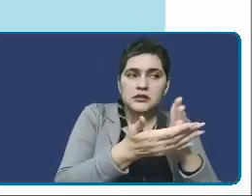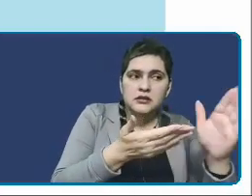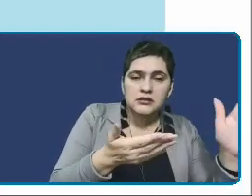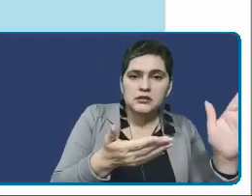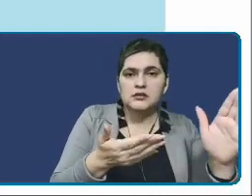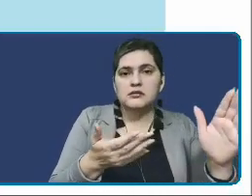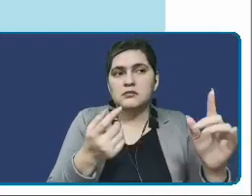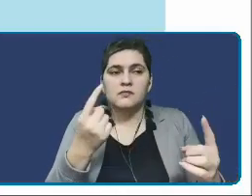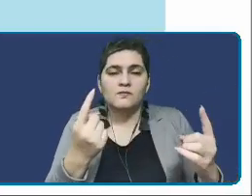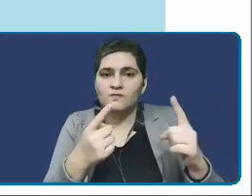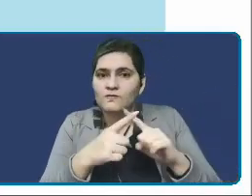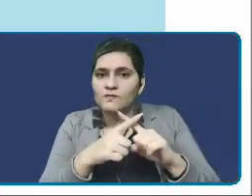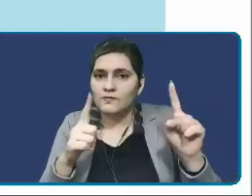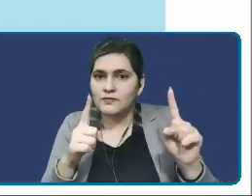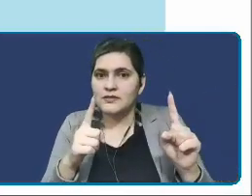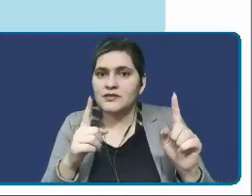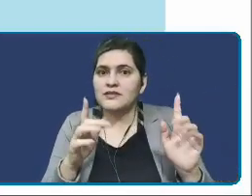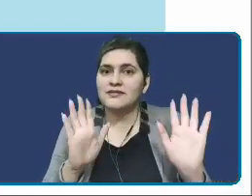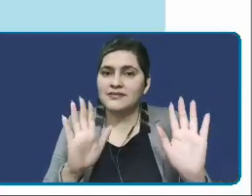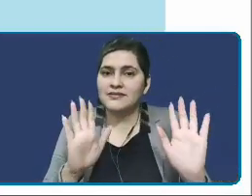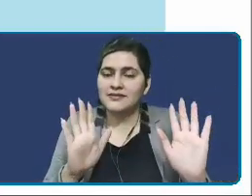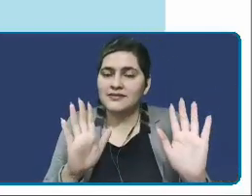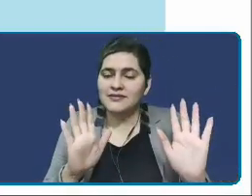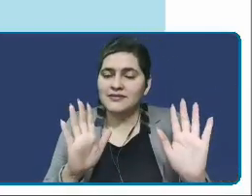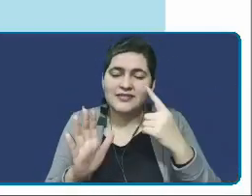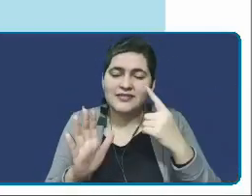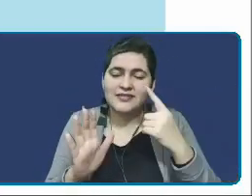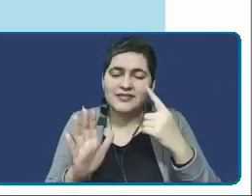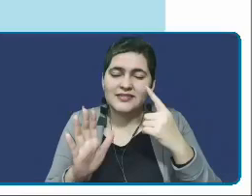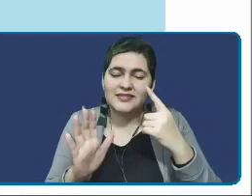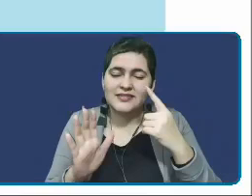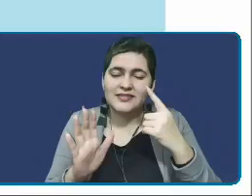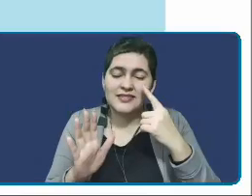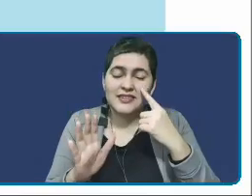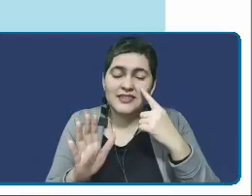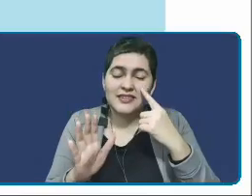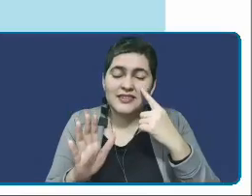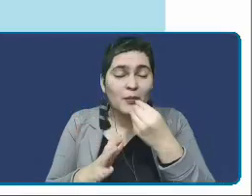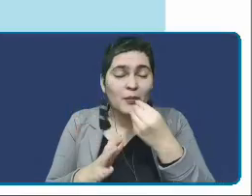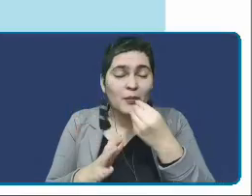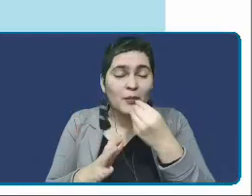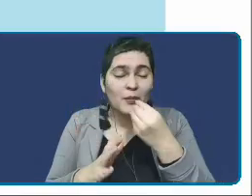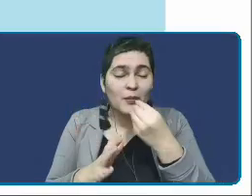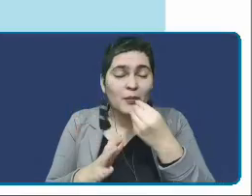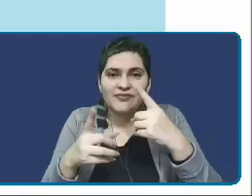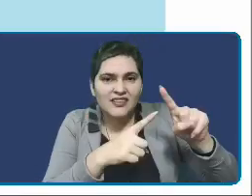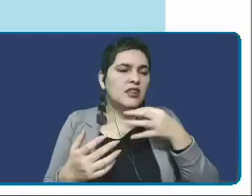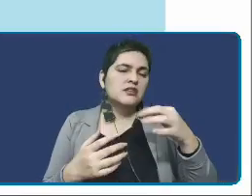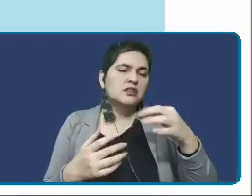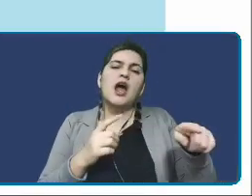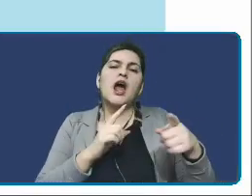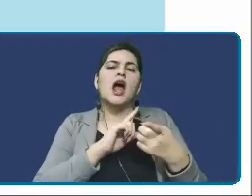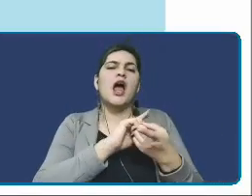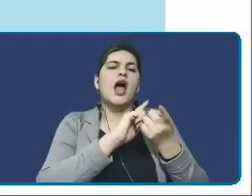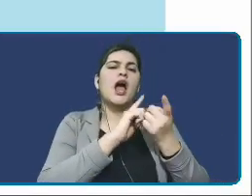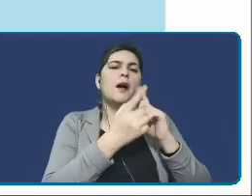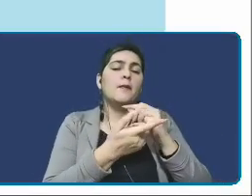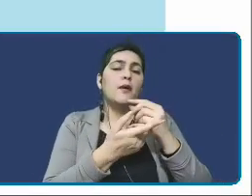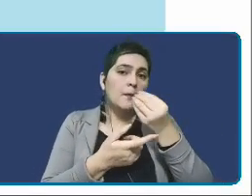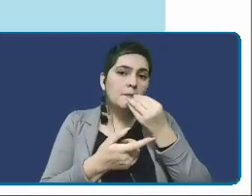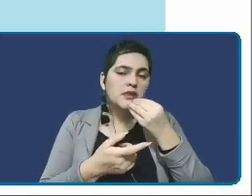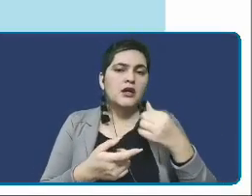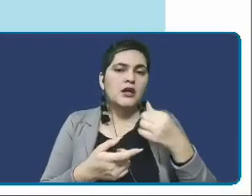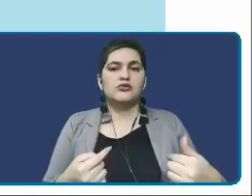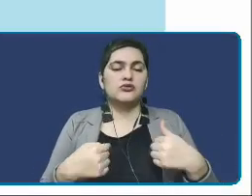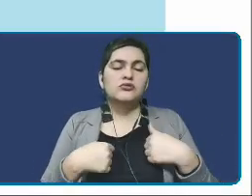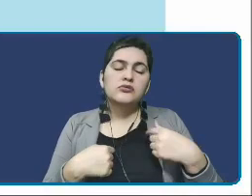las interacciones que tenemos con comida que es muy difícil decir que por este cambio nutricional yo tengo una respuesta en